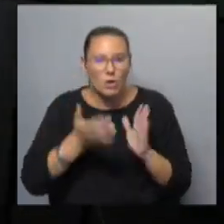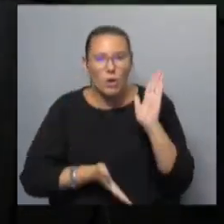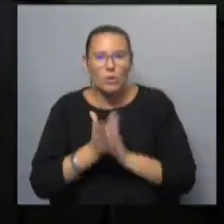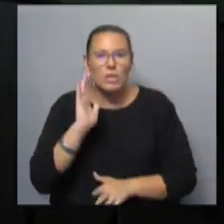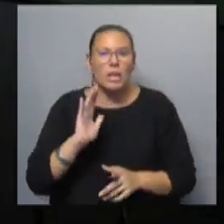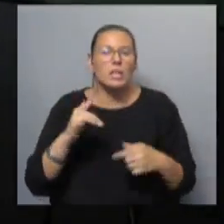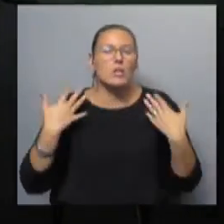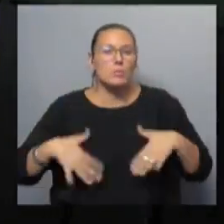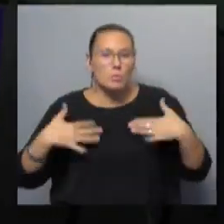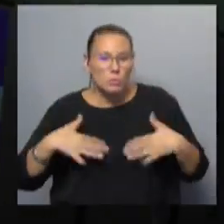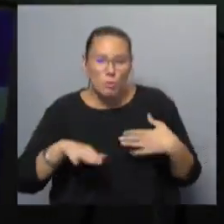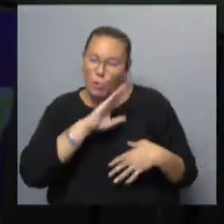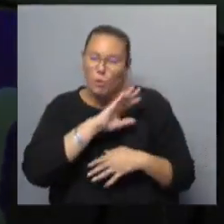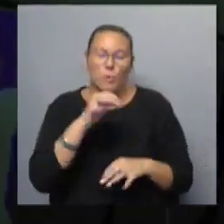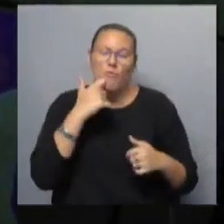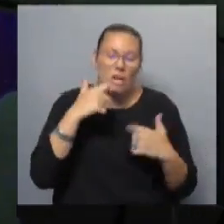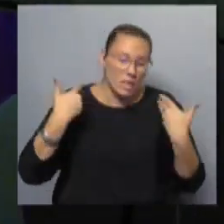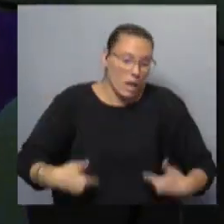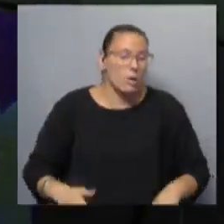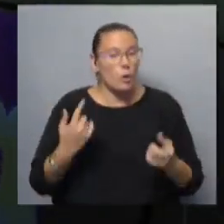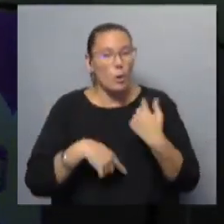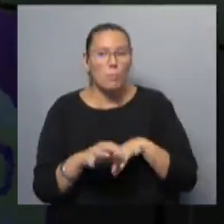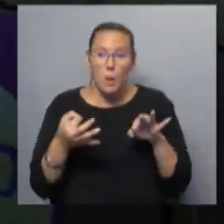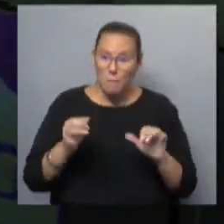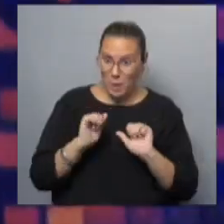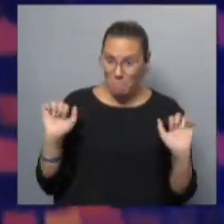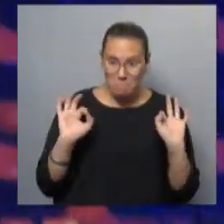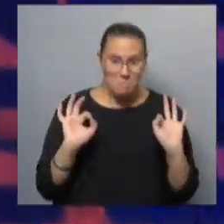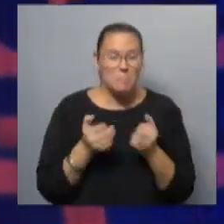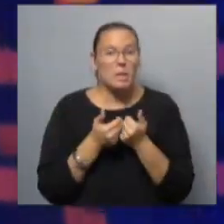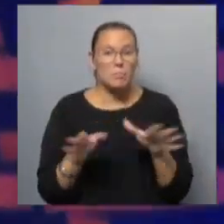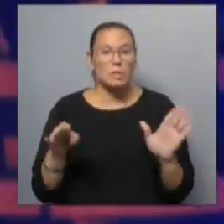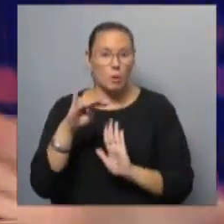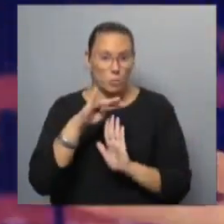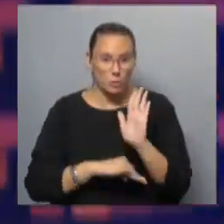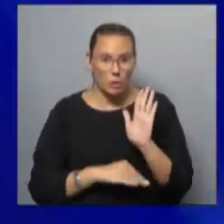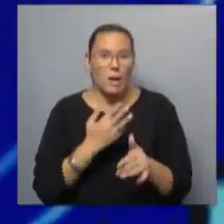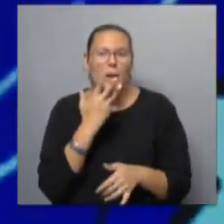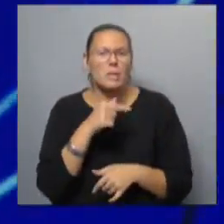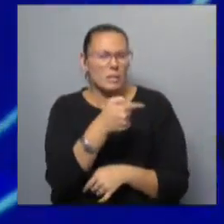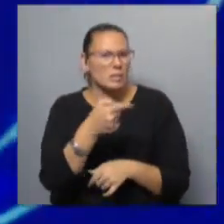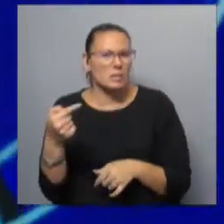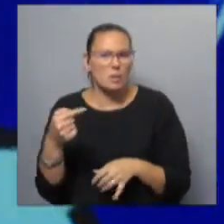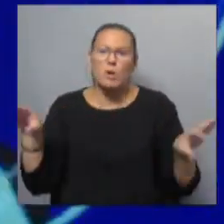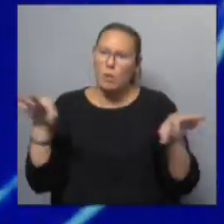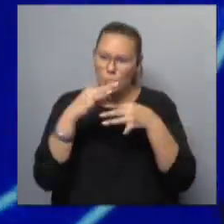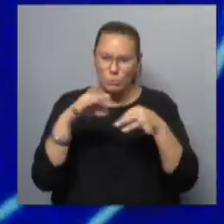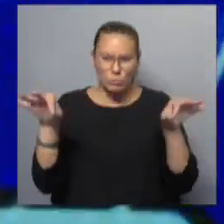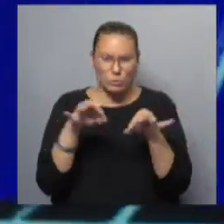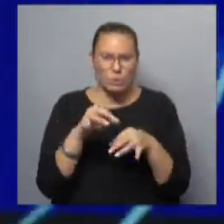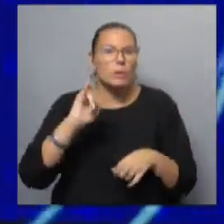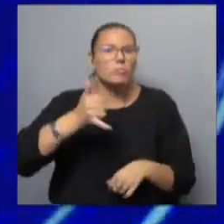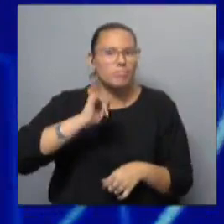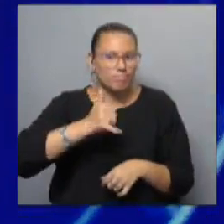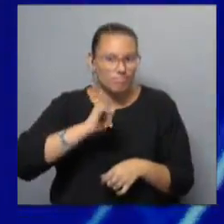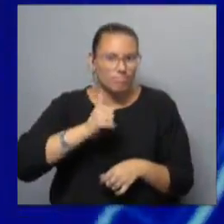falte alguna prenda. Que Julio me pedía, pero bueno, divino. Para arrancar ya el programa, me encanta esta semana musical. No, ¿verdad?